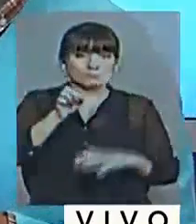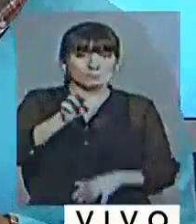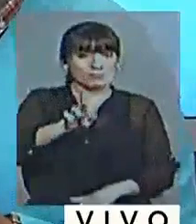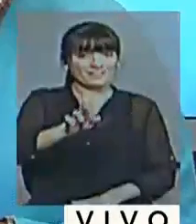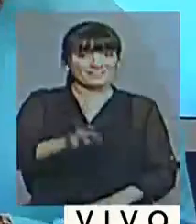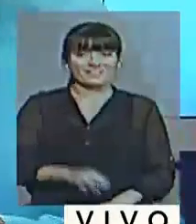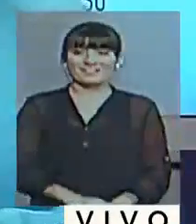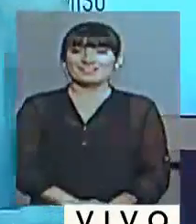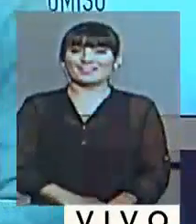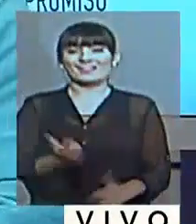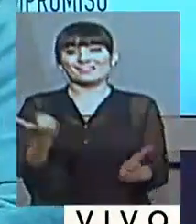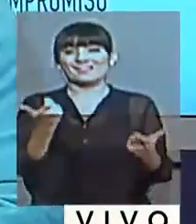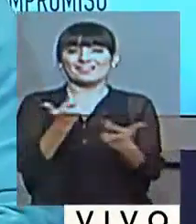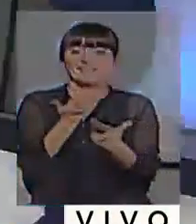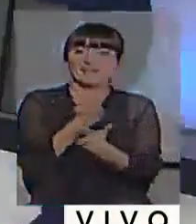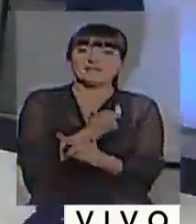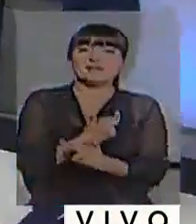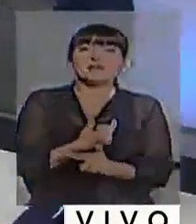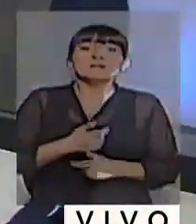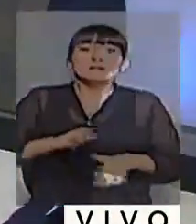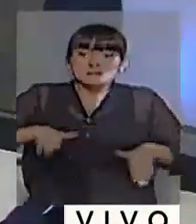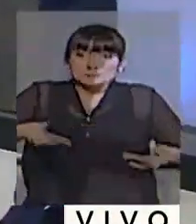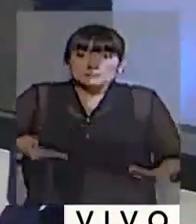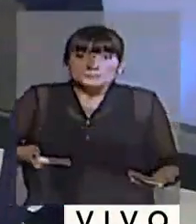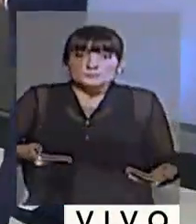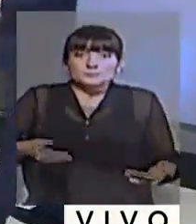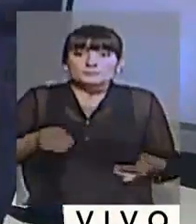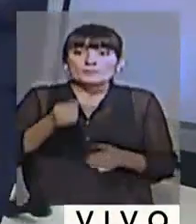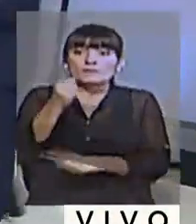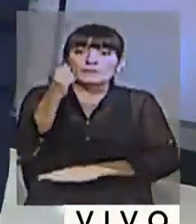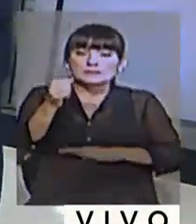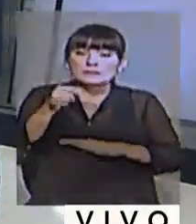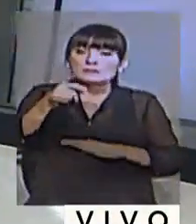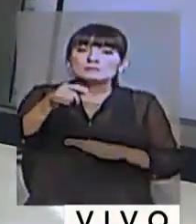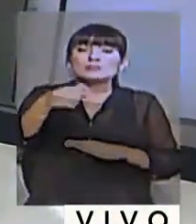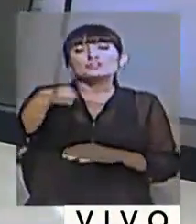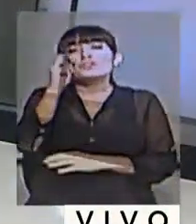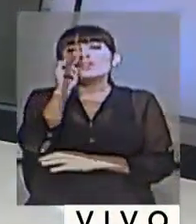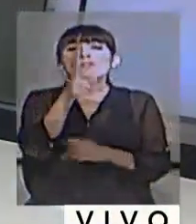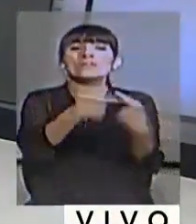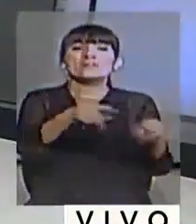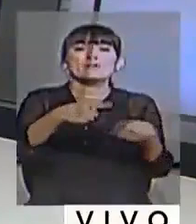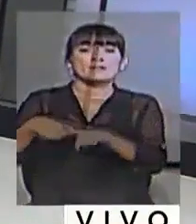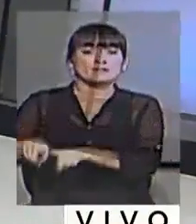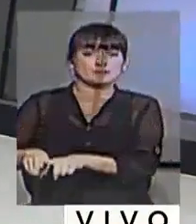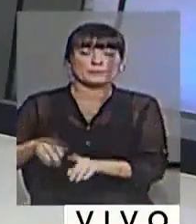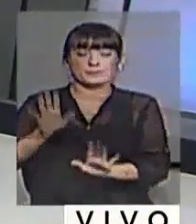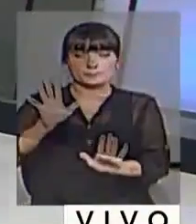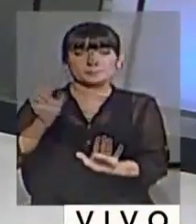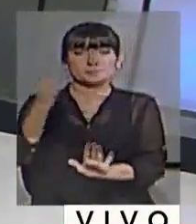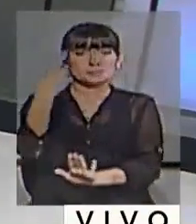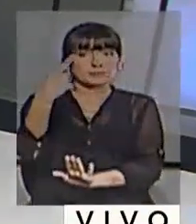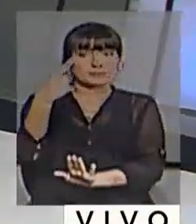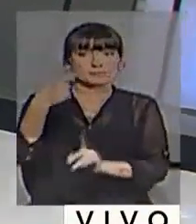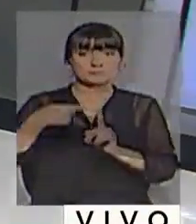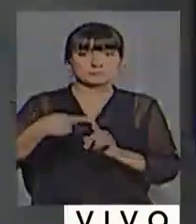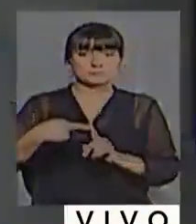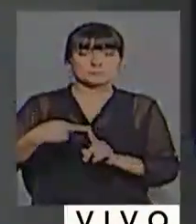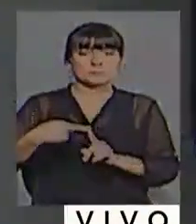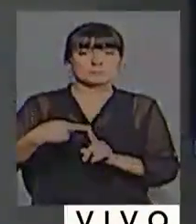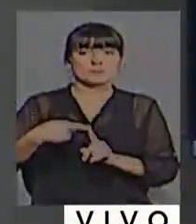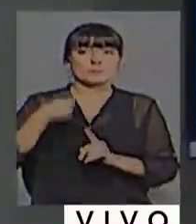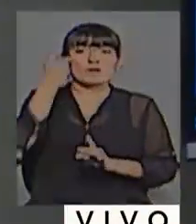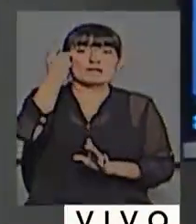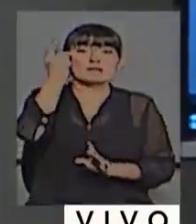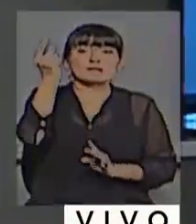A veces el exceso de cariño mal cría. Rodrigo, ¿cómo lo ves tú? A raíz de esto y a raíz de la... Yo veo varias cosas. Uno es que la idea y la